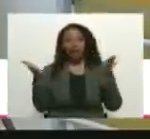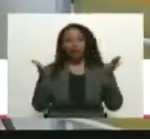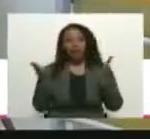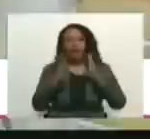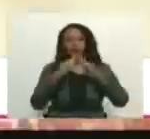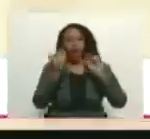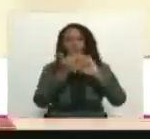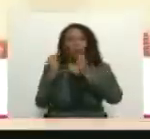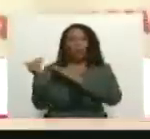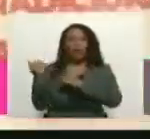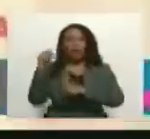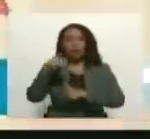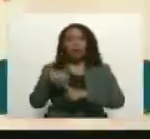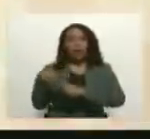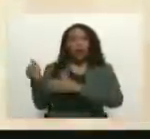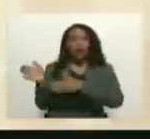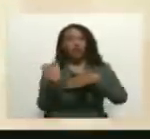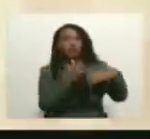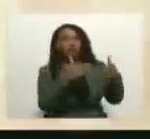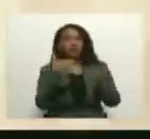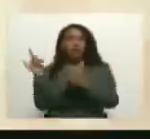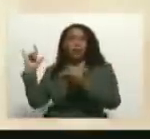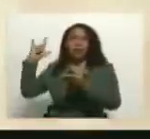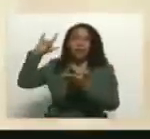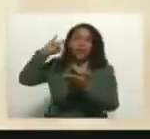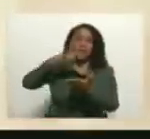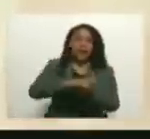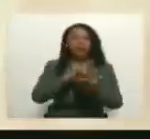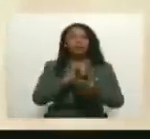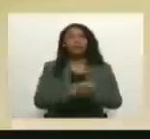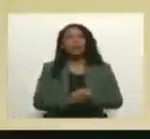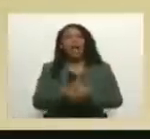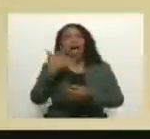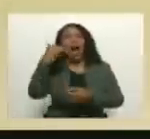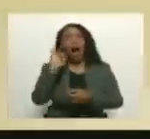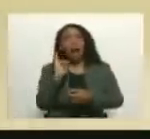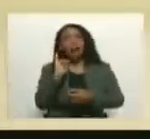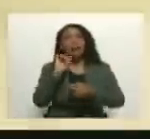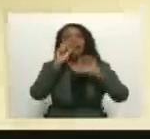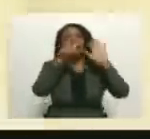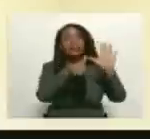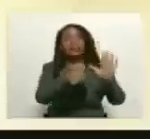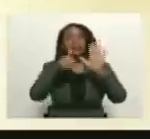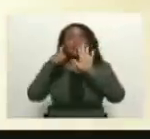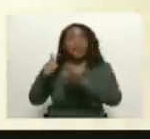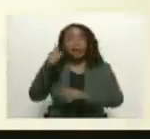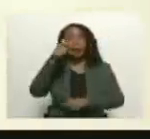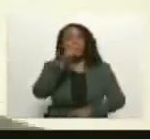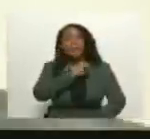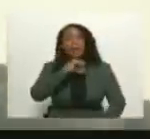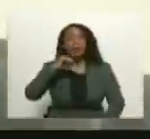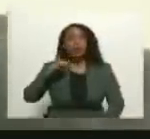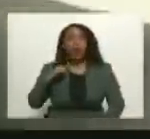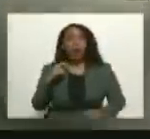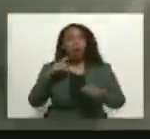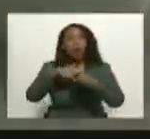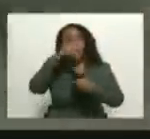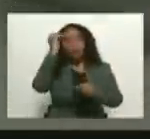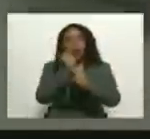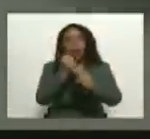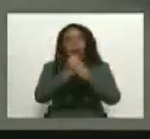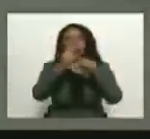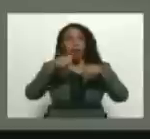comunidad de las Brisas del aeropuerto. Y bueno, tienes cuenta, contamos con 66 personal de salud. Eso es muy